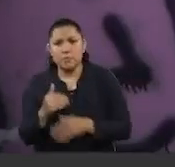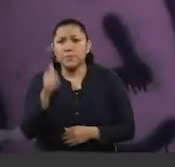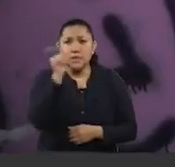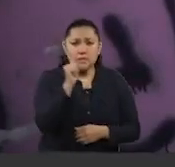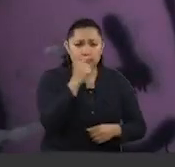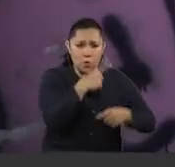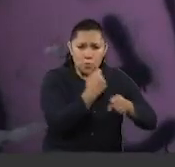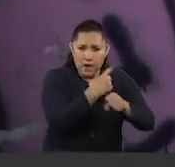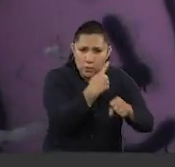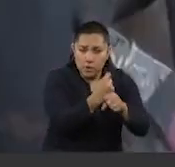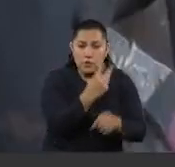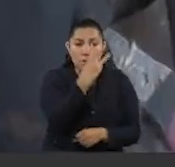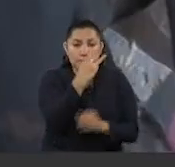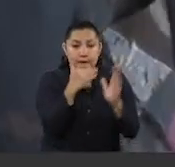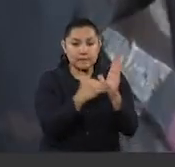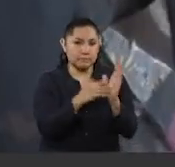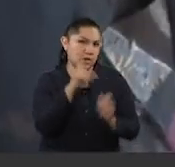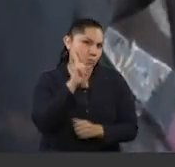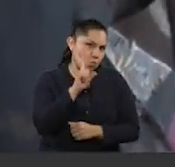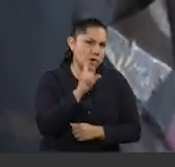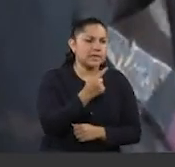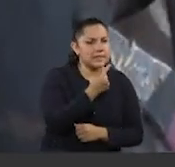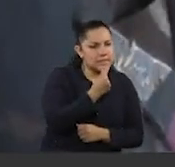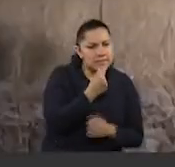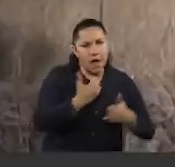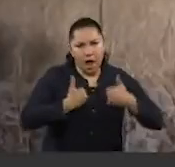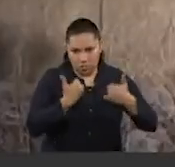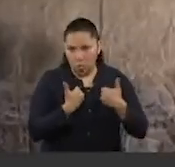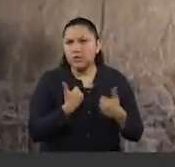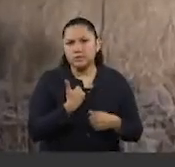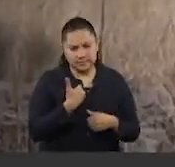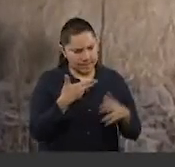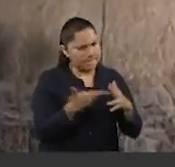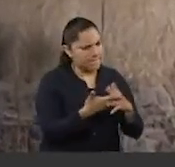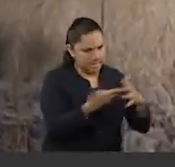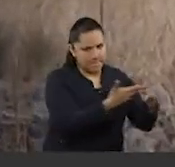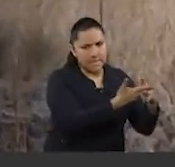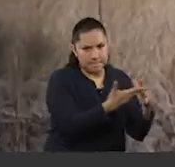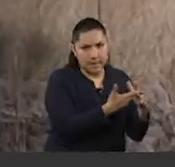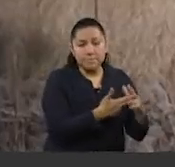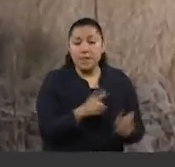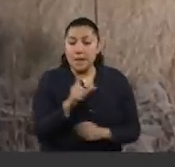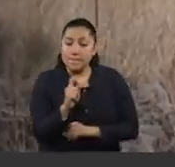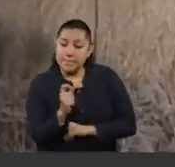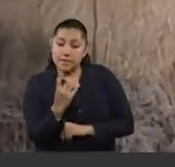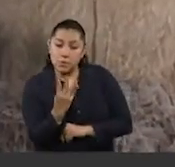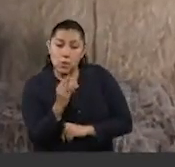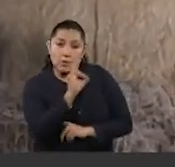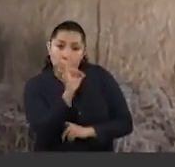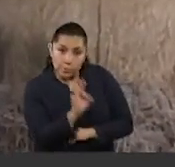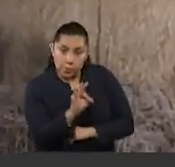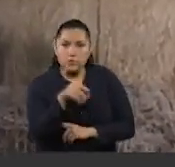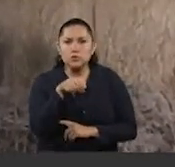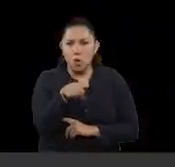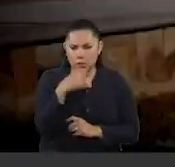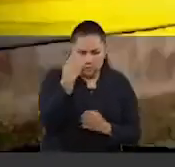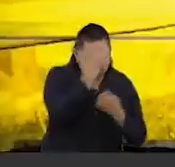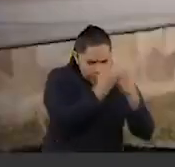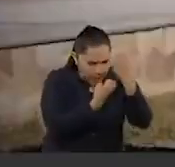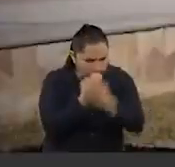3.000 mujeres, niñas y adolescentes. Aunque solo alrededor de un 24% se contabiliza como